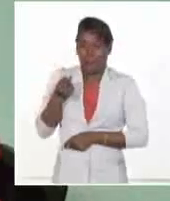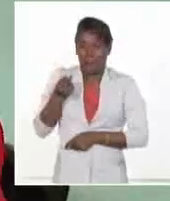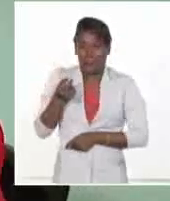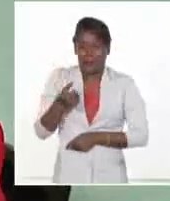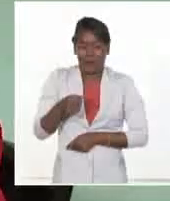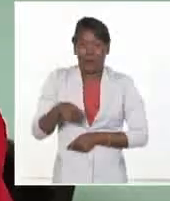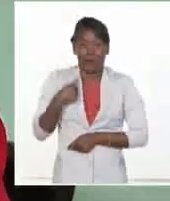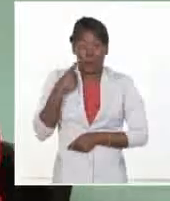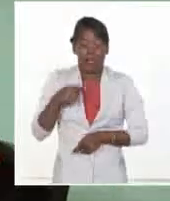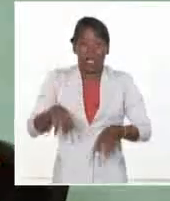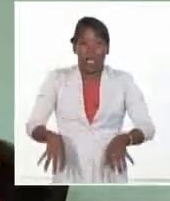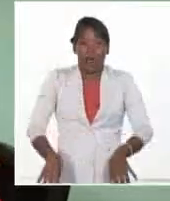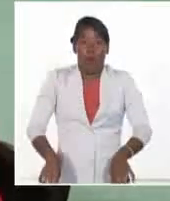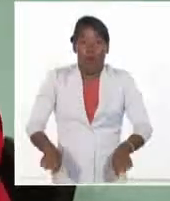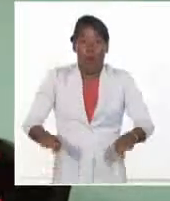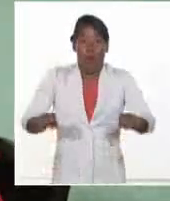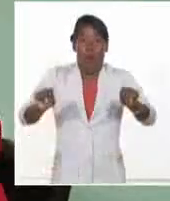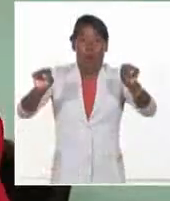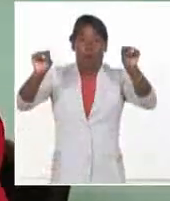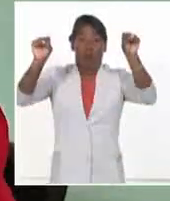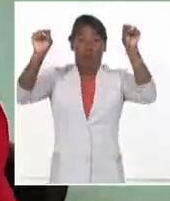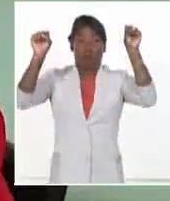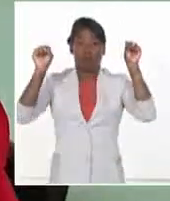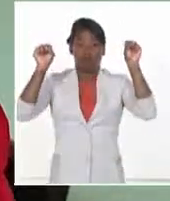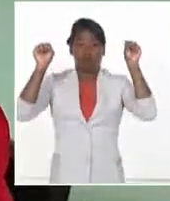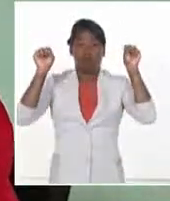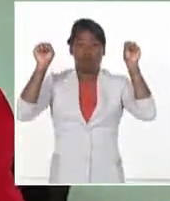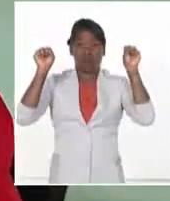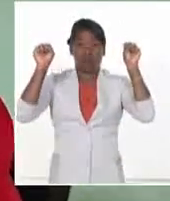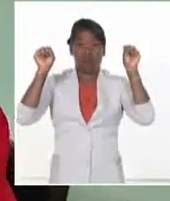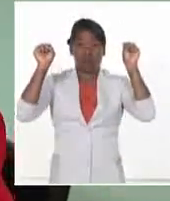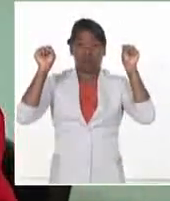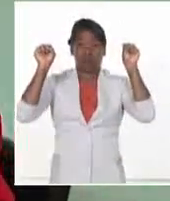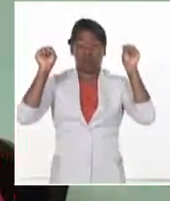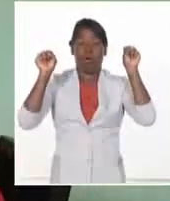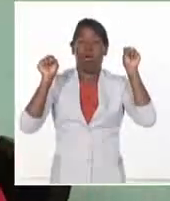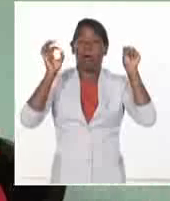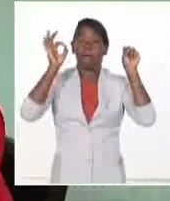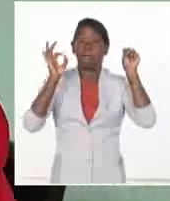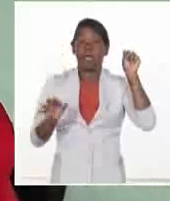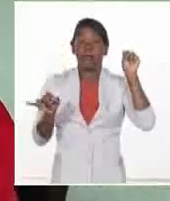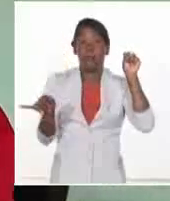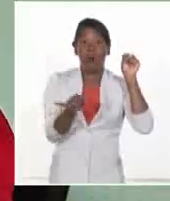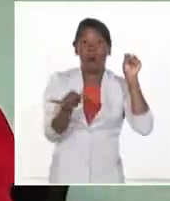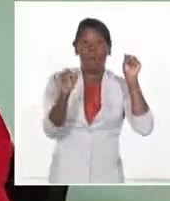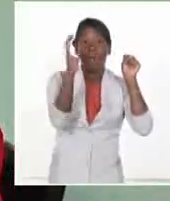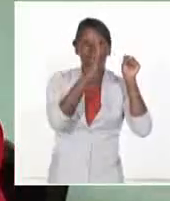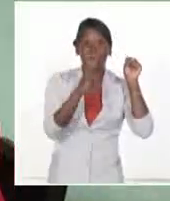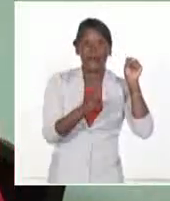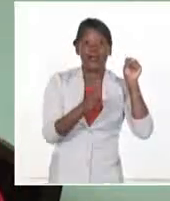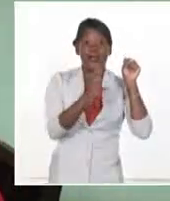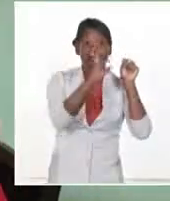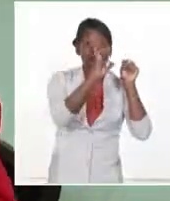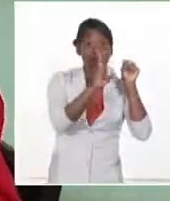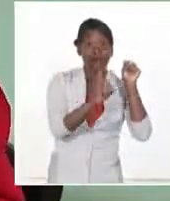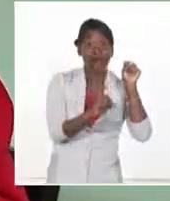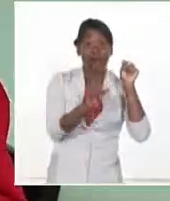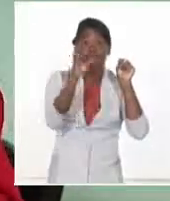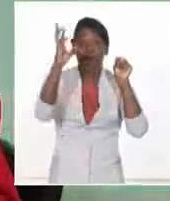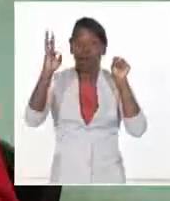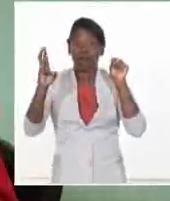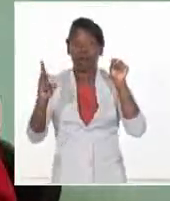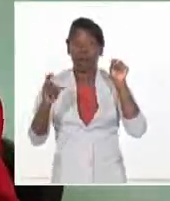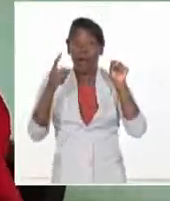el mismo peso del ganador brasileño, pero en regla de desempate se lo dieron al brasileño el título, porque